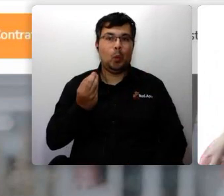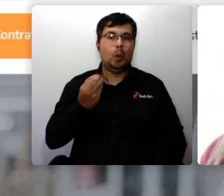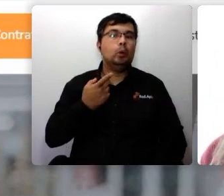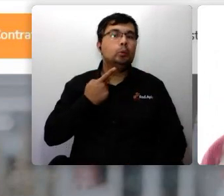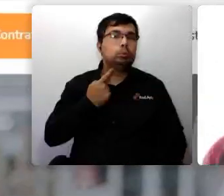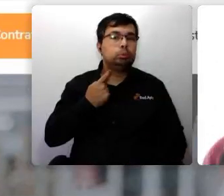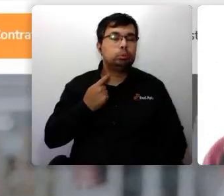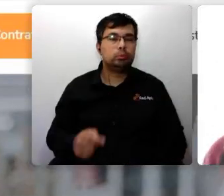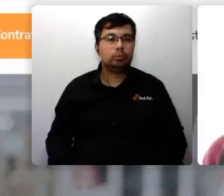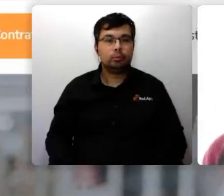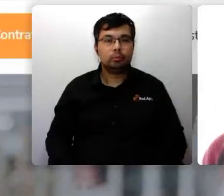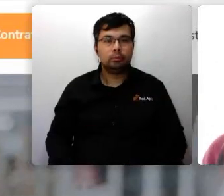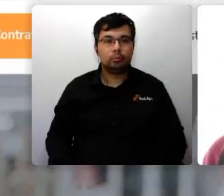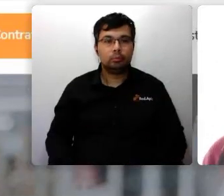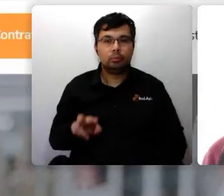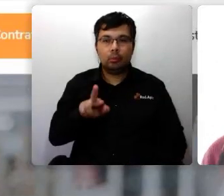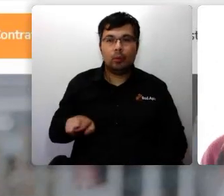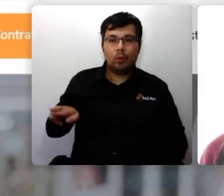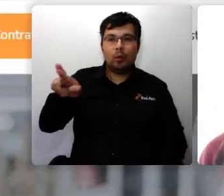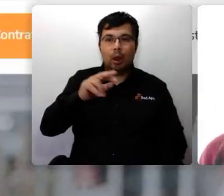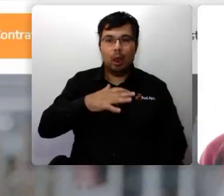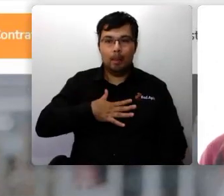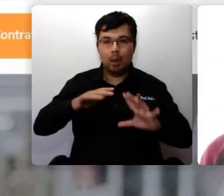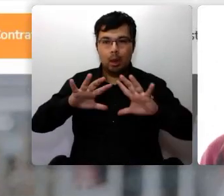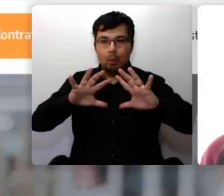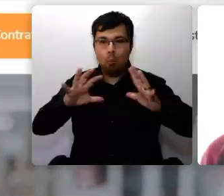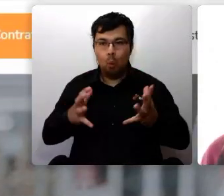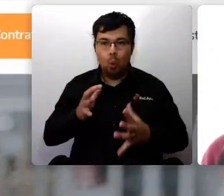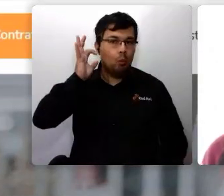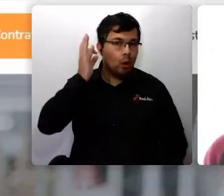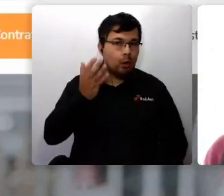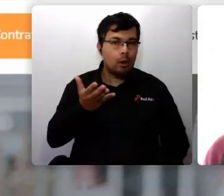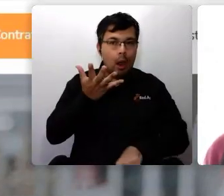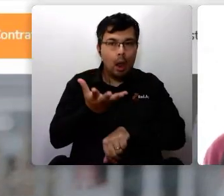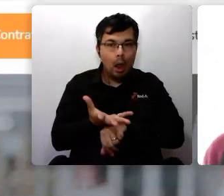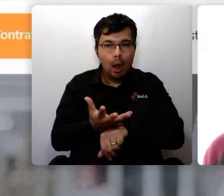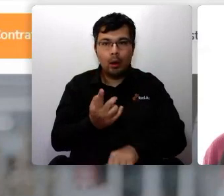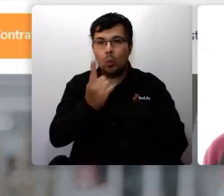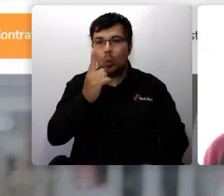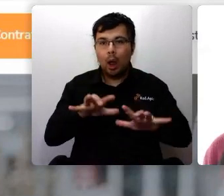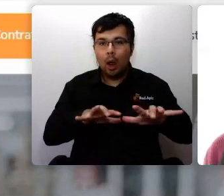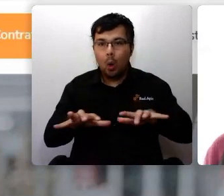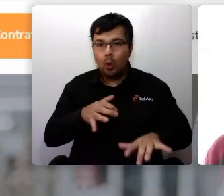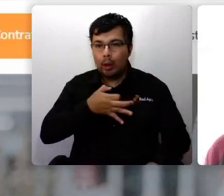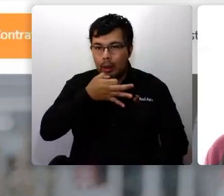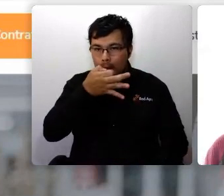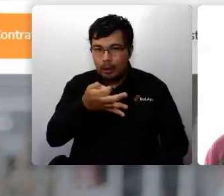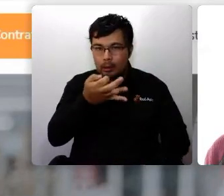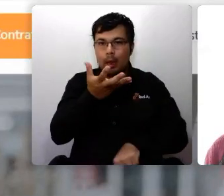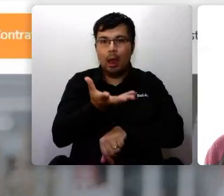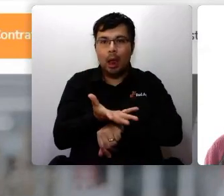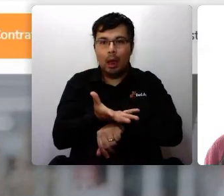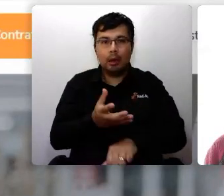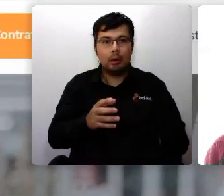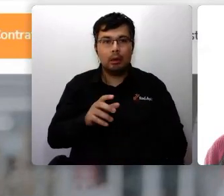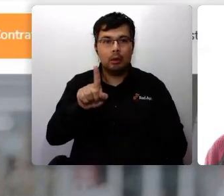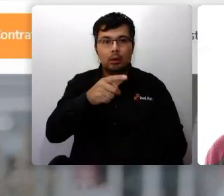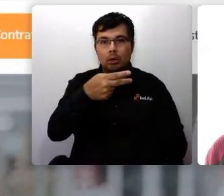Vuelvo a mi mundo de mujer, pero existe algo que se llama SheWorks, que básicamente hoy día tiene que ver